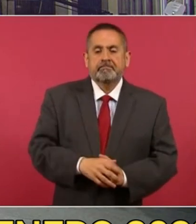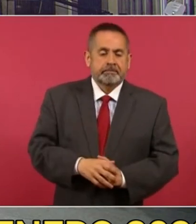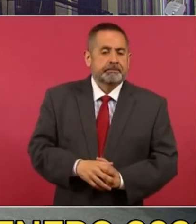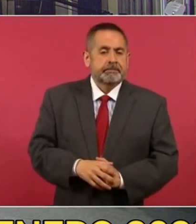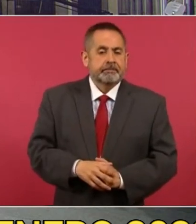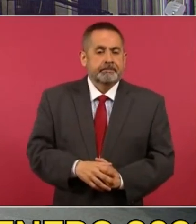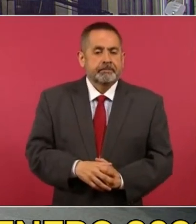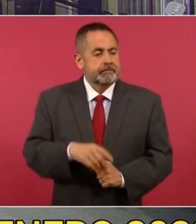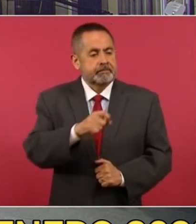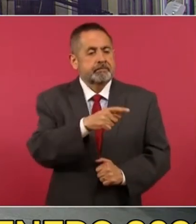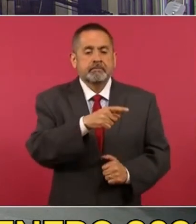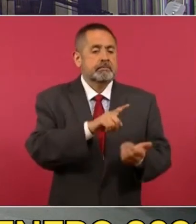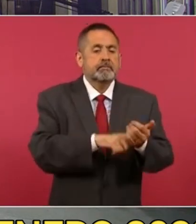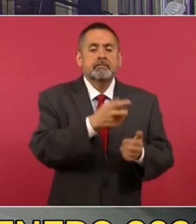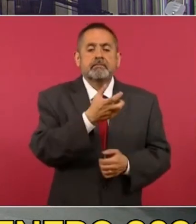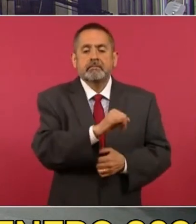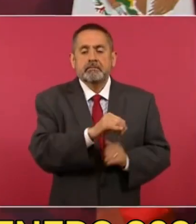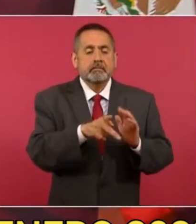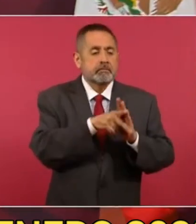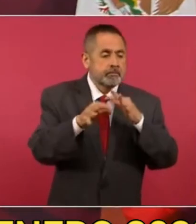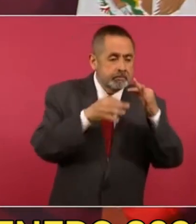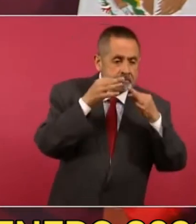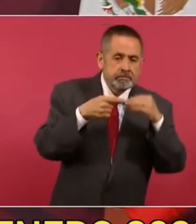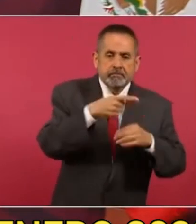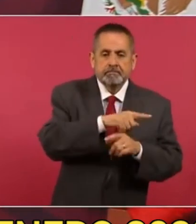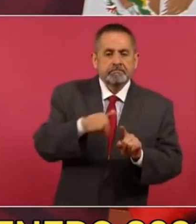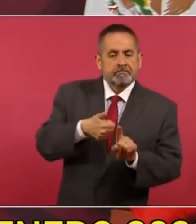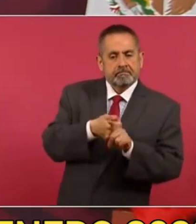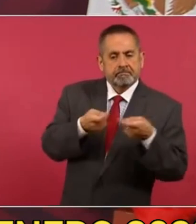en el manejo de los medios.